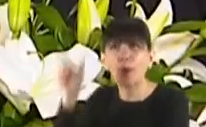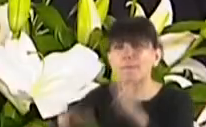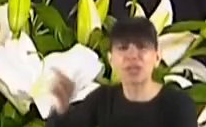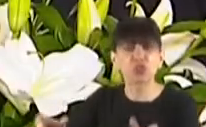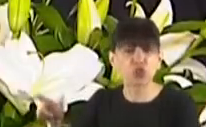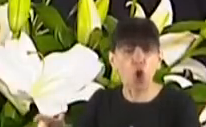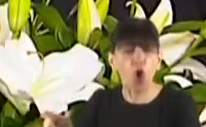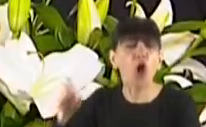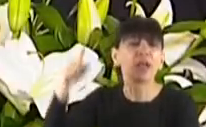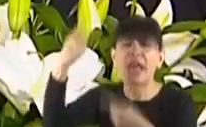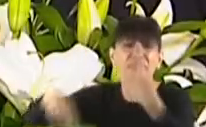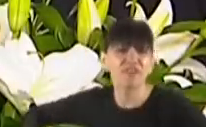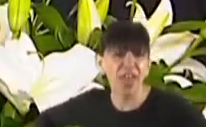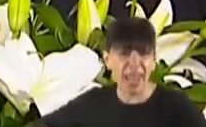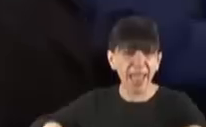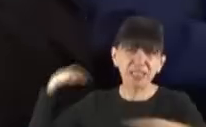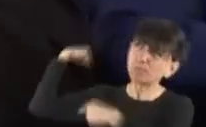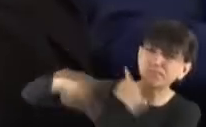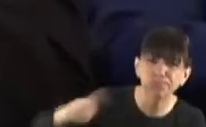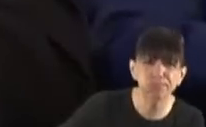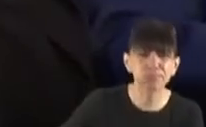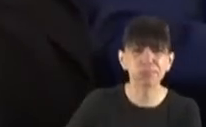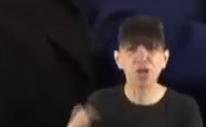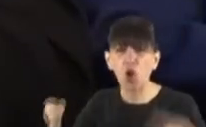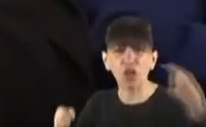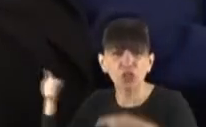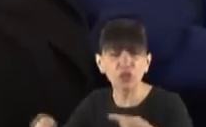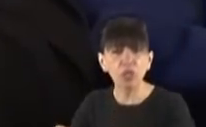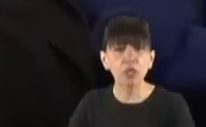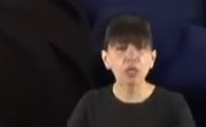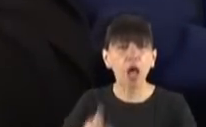el río revuelto ganen unos pocos pescadores.